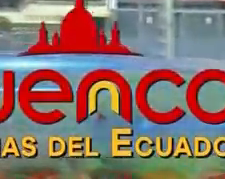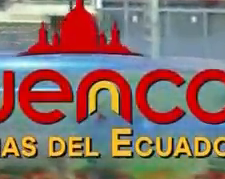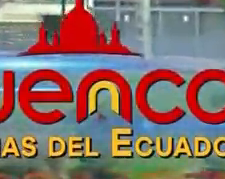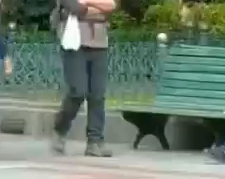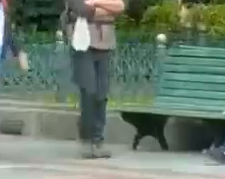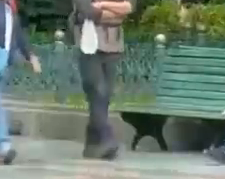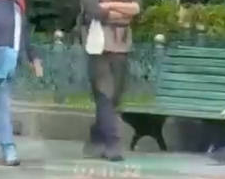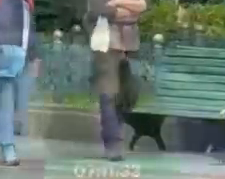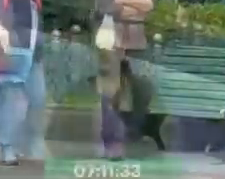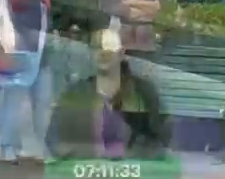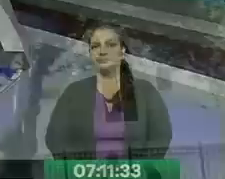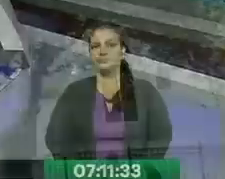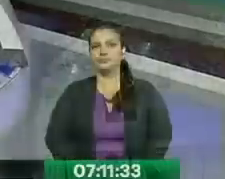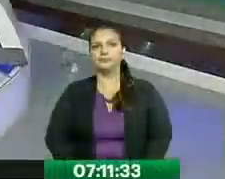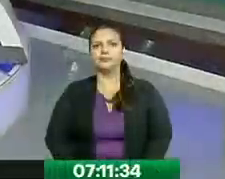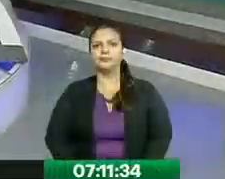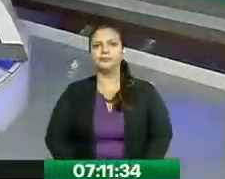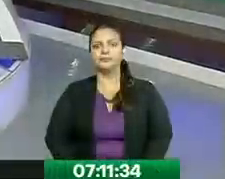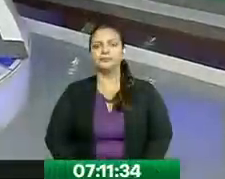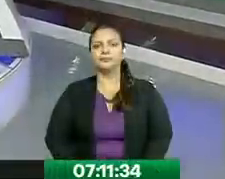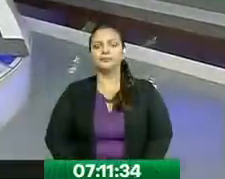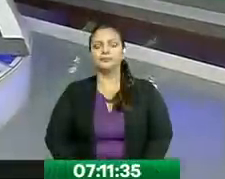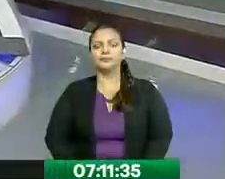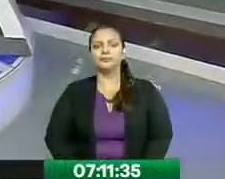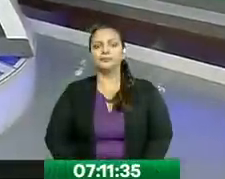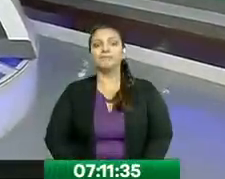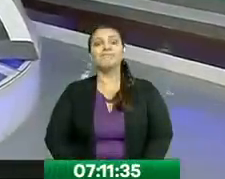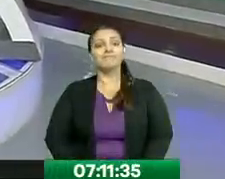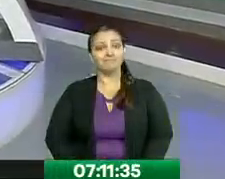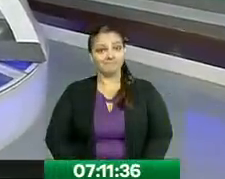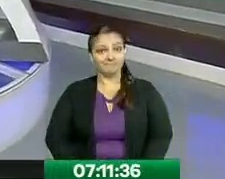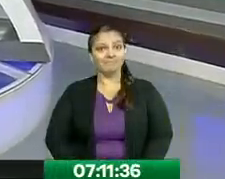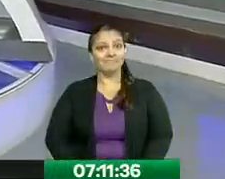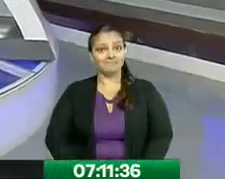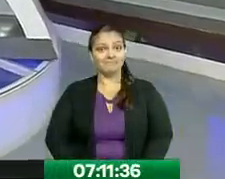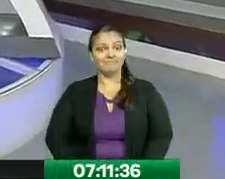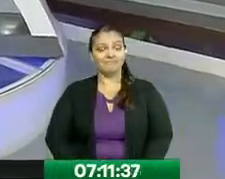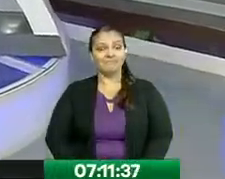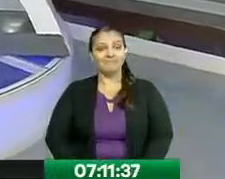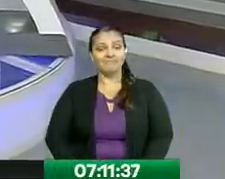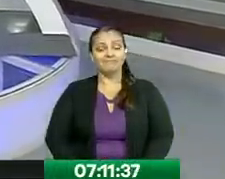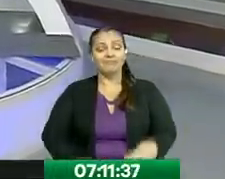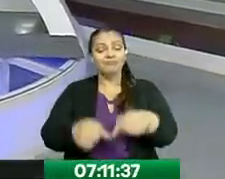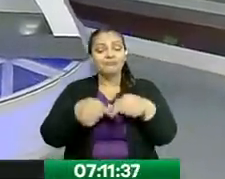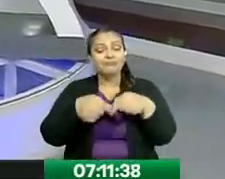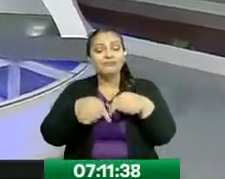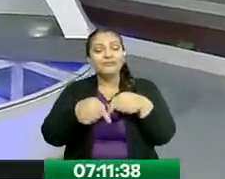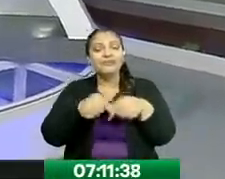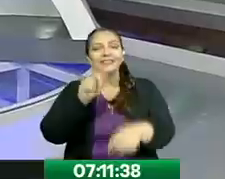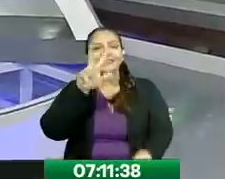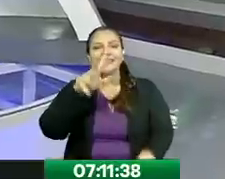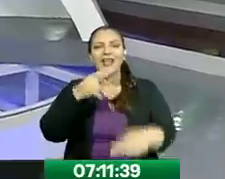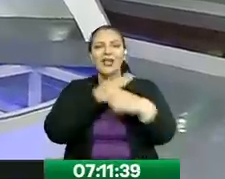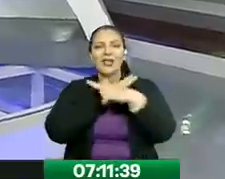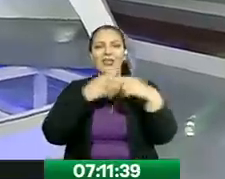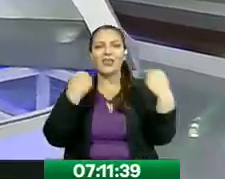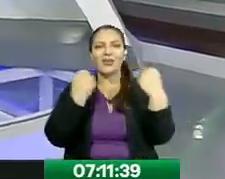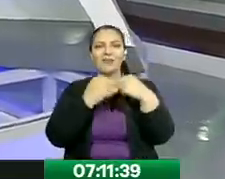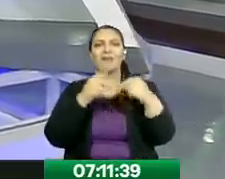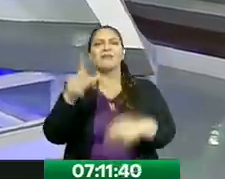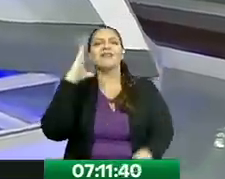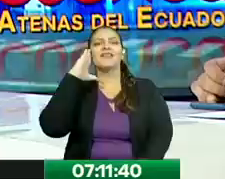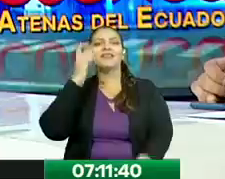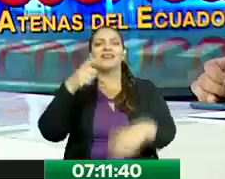la cuenca y este 13 de noviembre se celebra los 198 años de